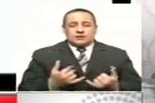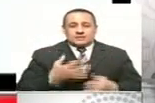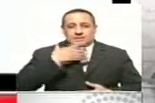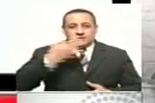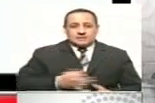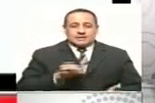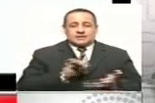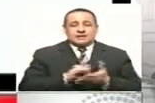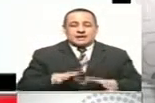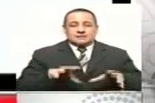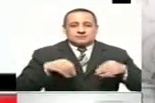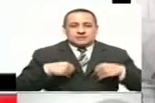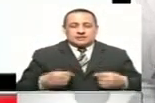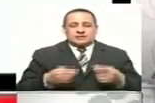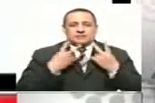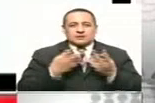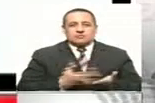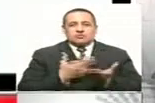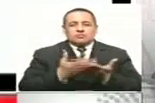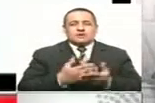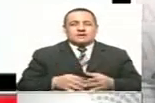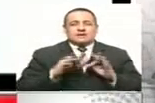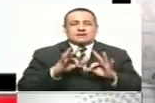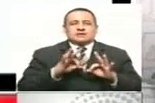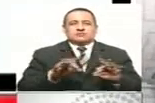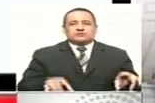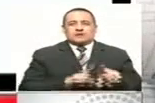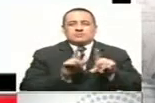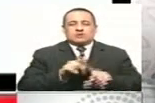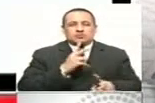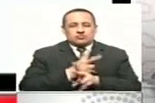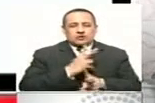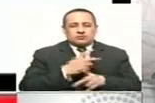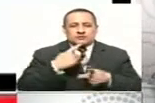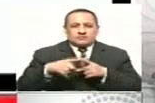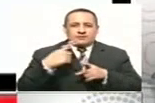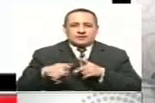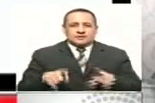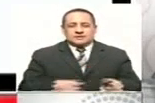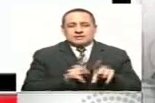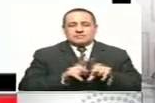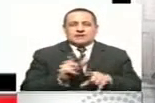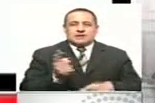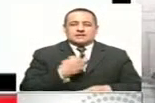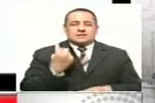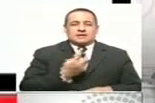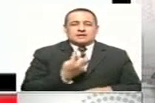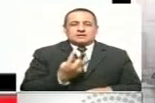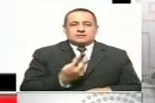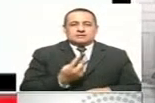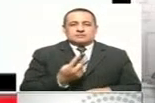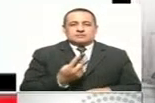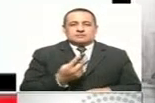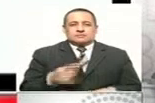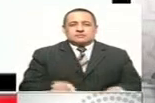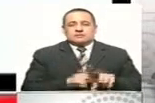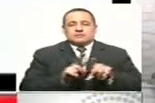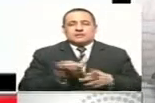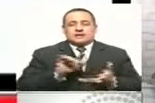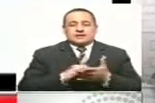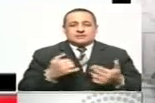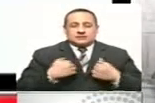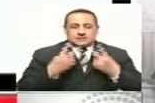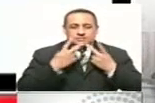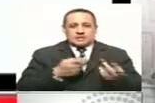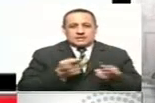lo que permitirá es identificar riesgos, prevenir situaciones de riesgo social, ¿no? Y, bueno, atender y